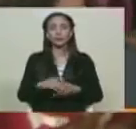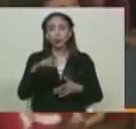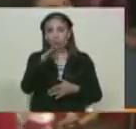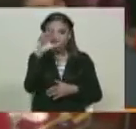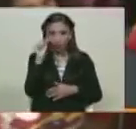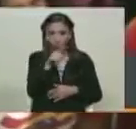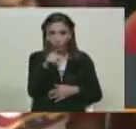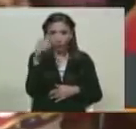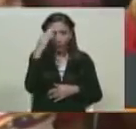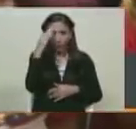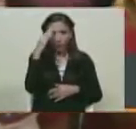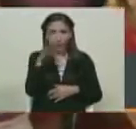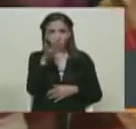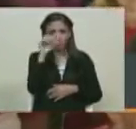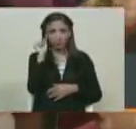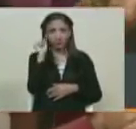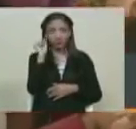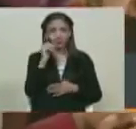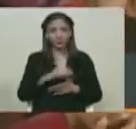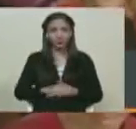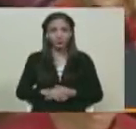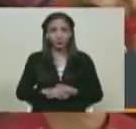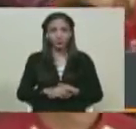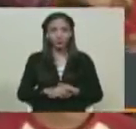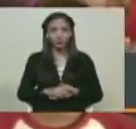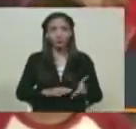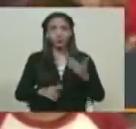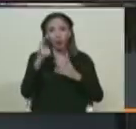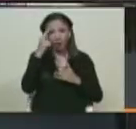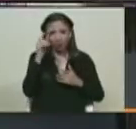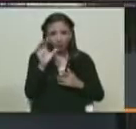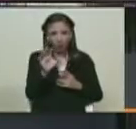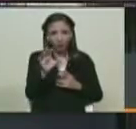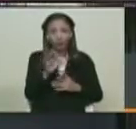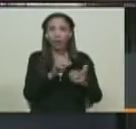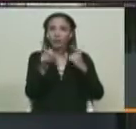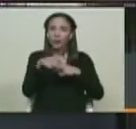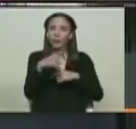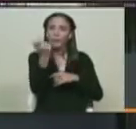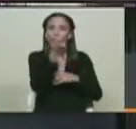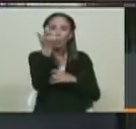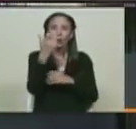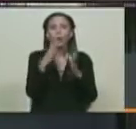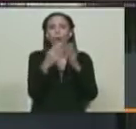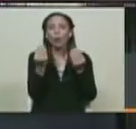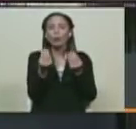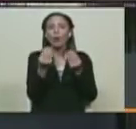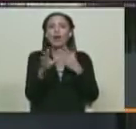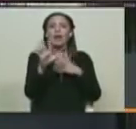¿Entendido? Y tenemos que ir a la búsqueda de las 500.000 embarazadas